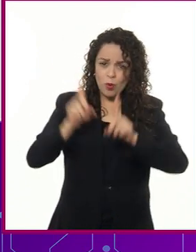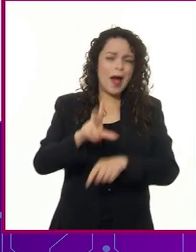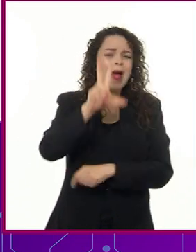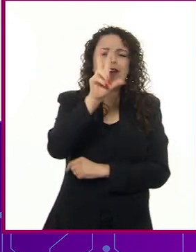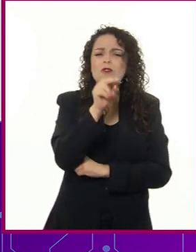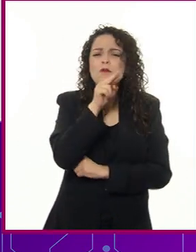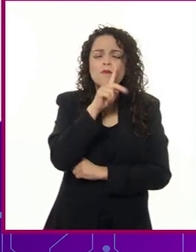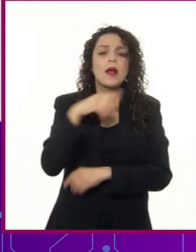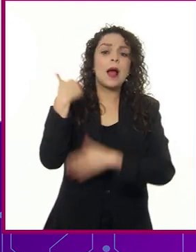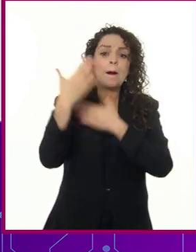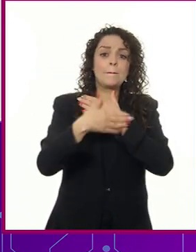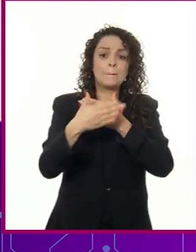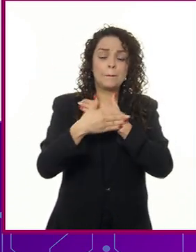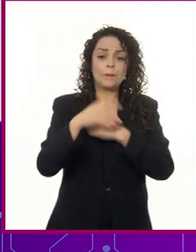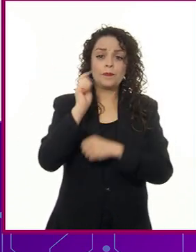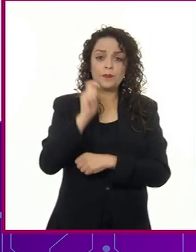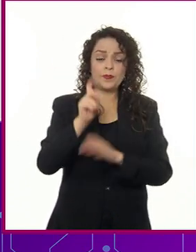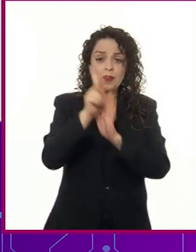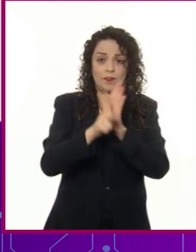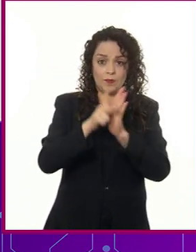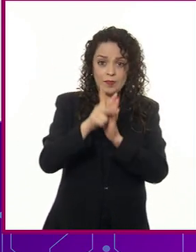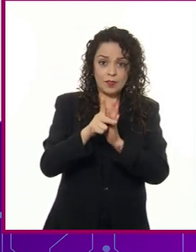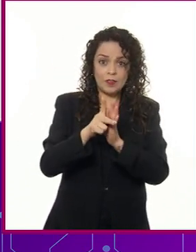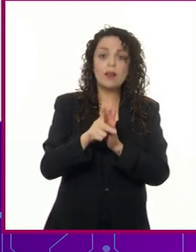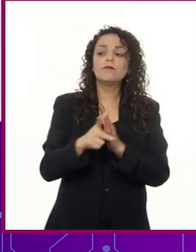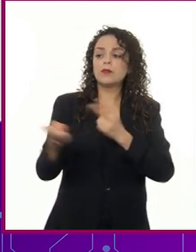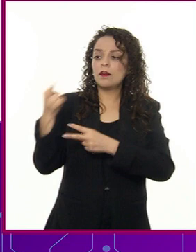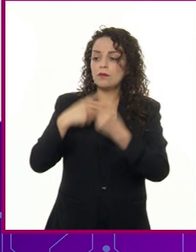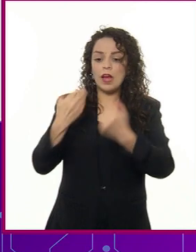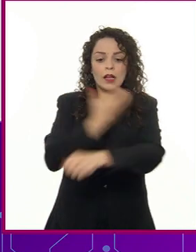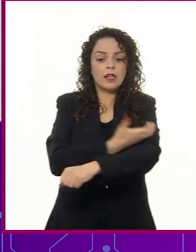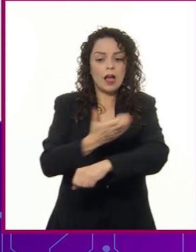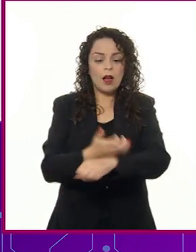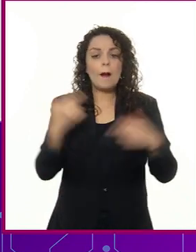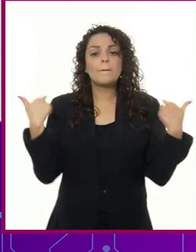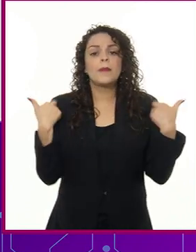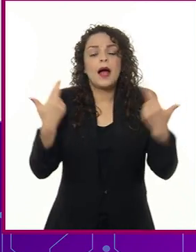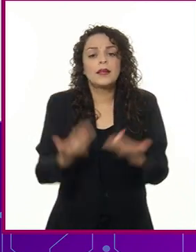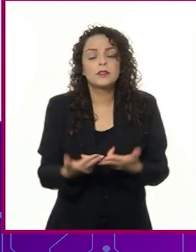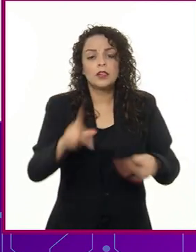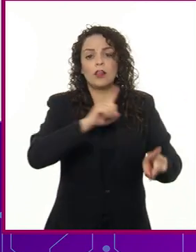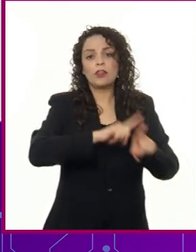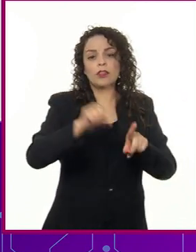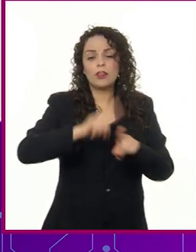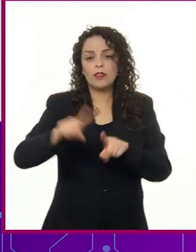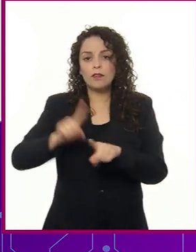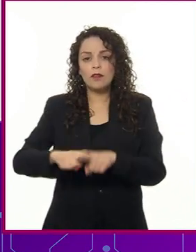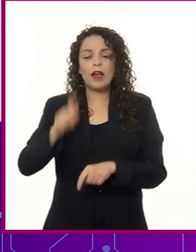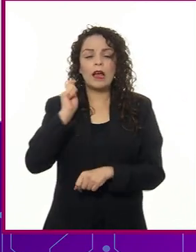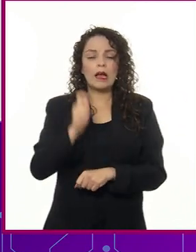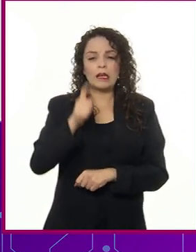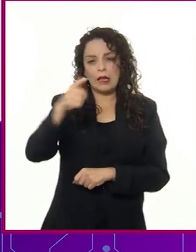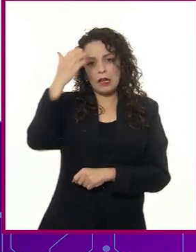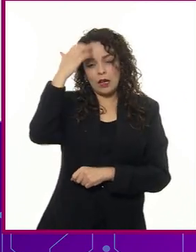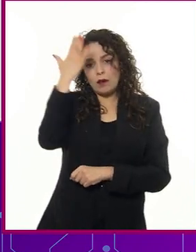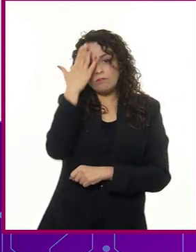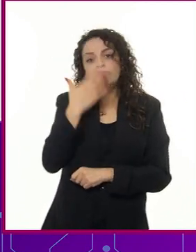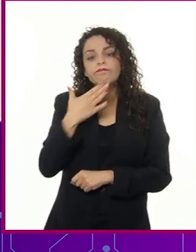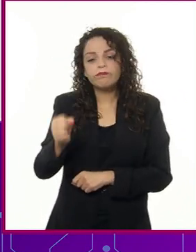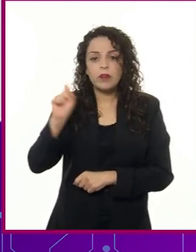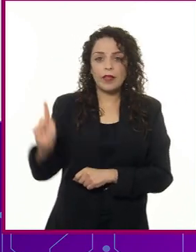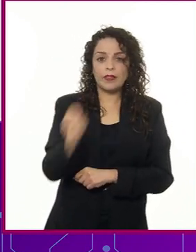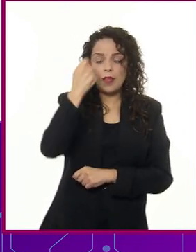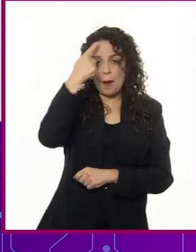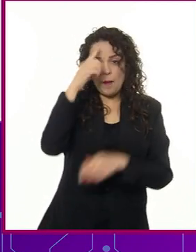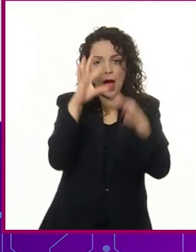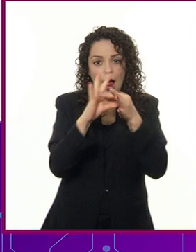En la próxima cápsula, me acompañan docentes de los diferentes énfasis tecnológicos para explicarnos algunas formas de